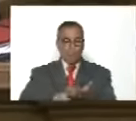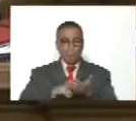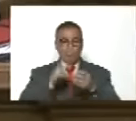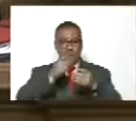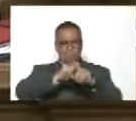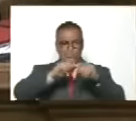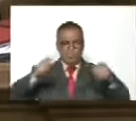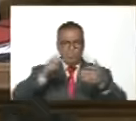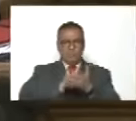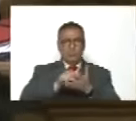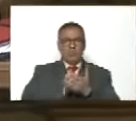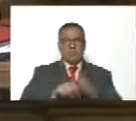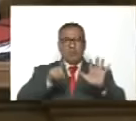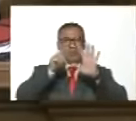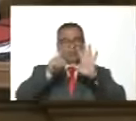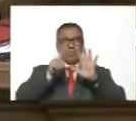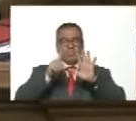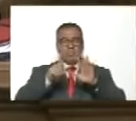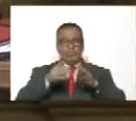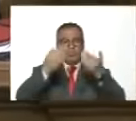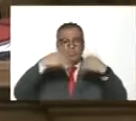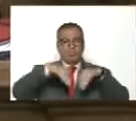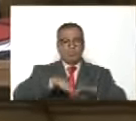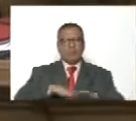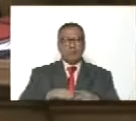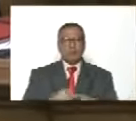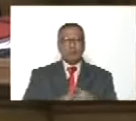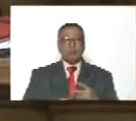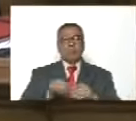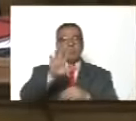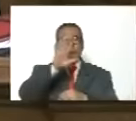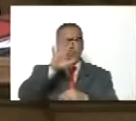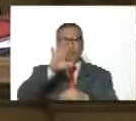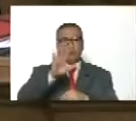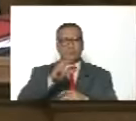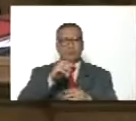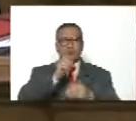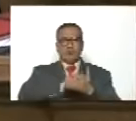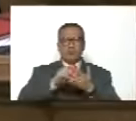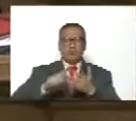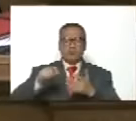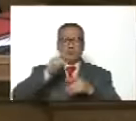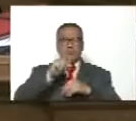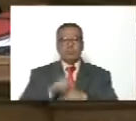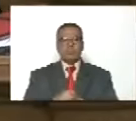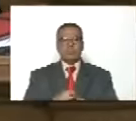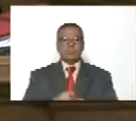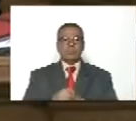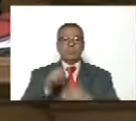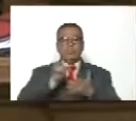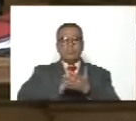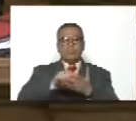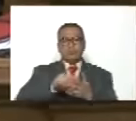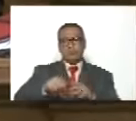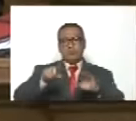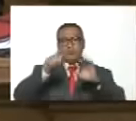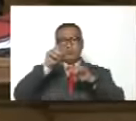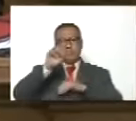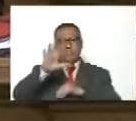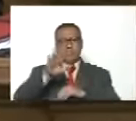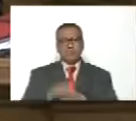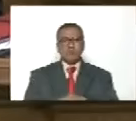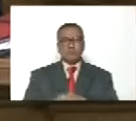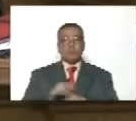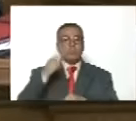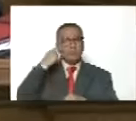el contenido del artículo 6, el cual pasa a ser el artículo 5, quedando redactado en los siguientes términos. Artículo 5.